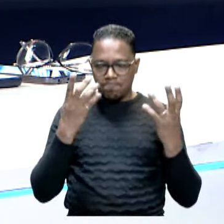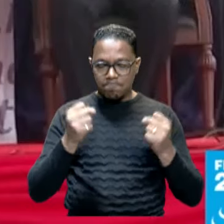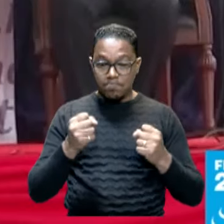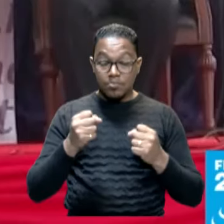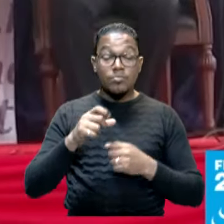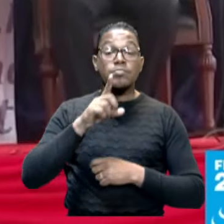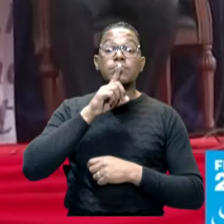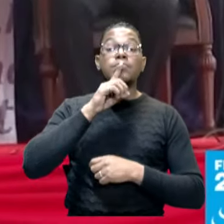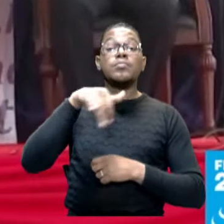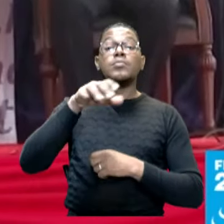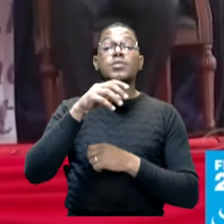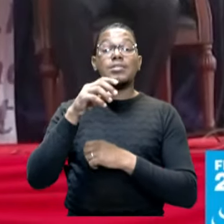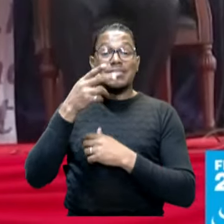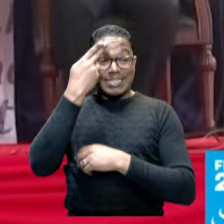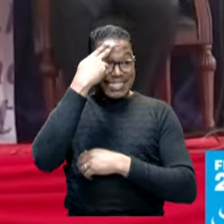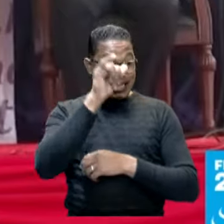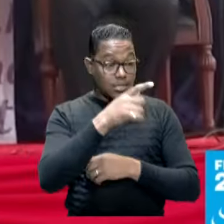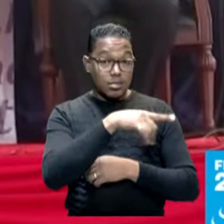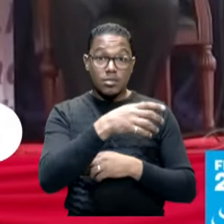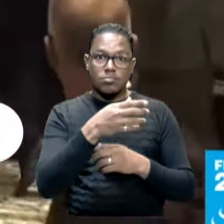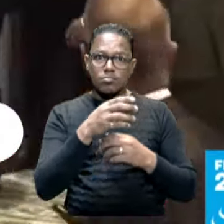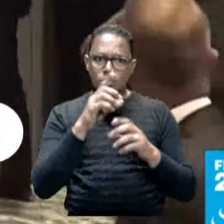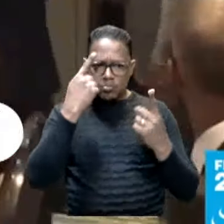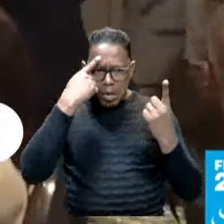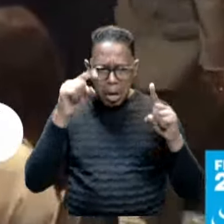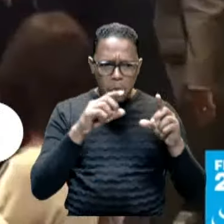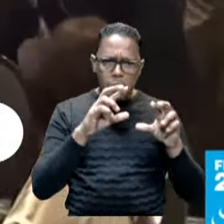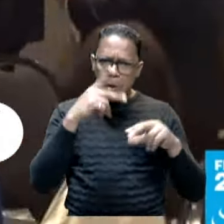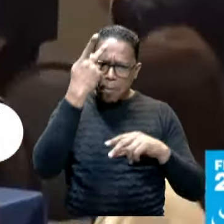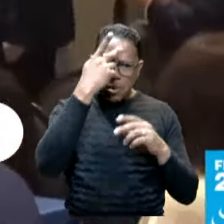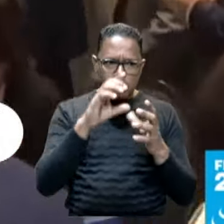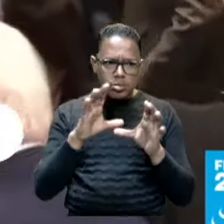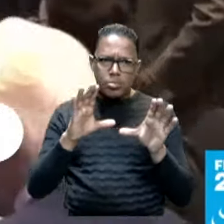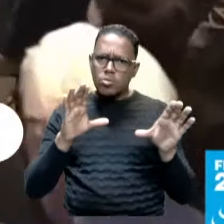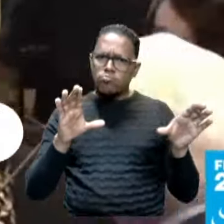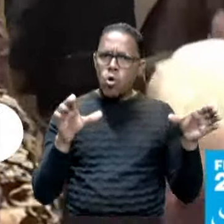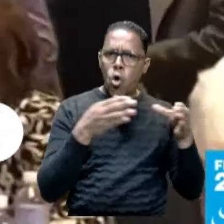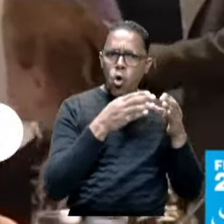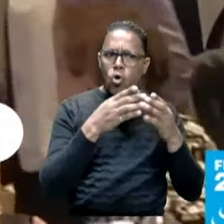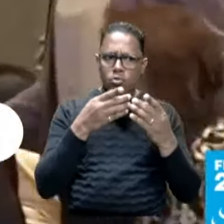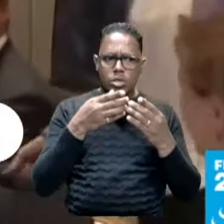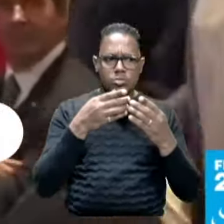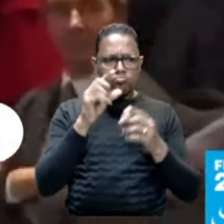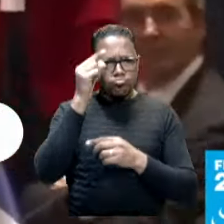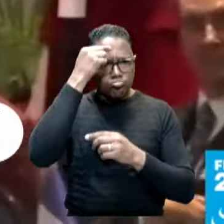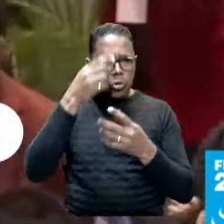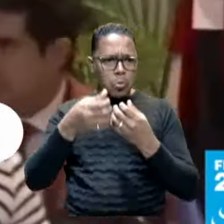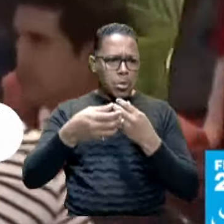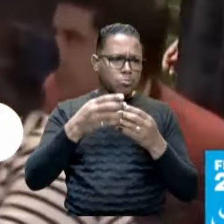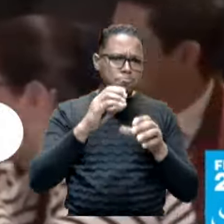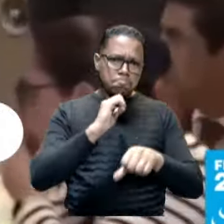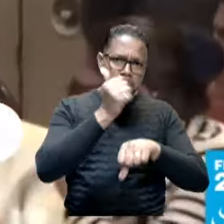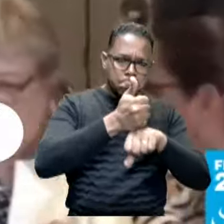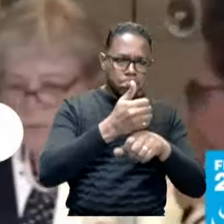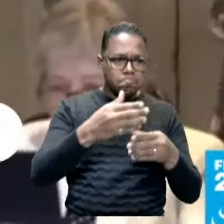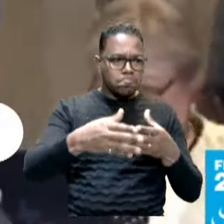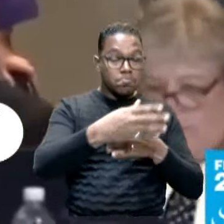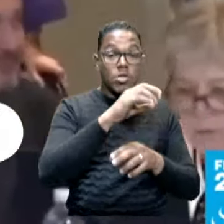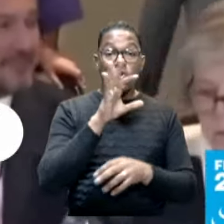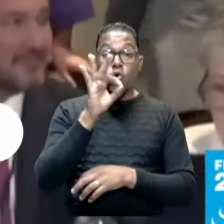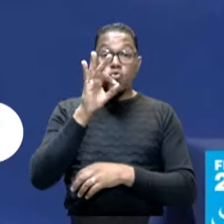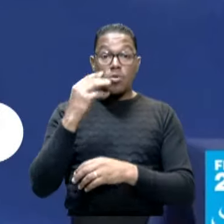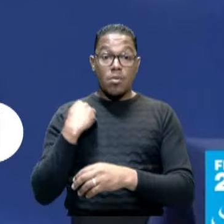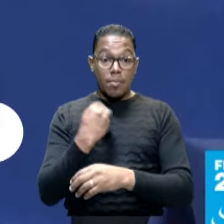se alcanzó un acuerdo político para formar un consejo presidencial de transición por 22 meses que contará con 9 miembros y será integrado